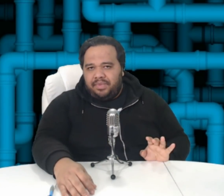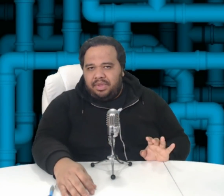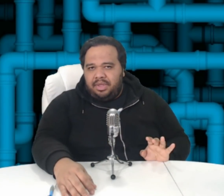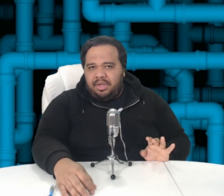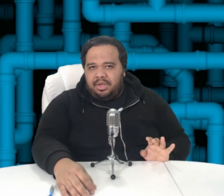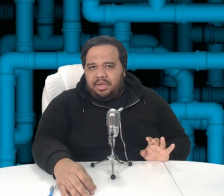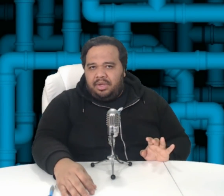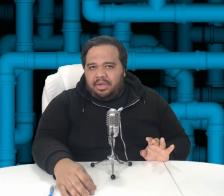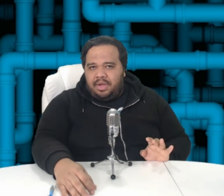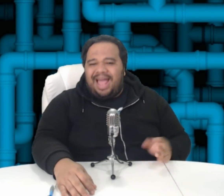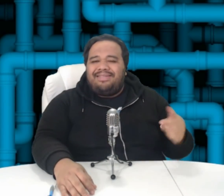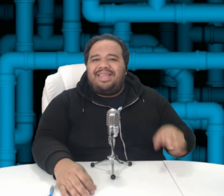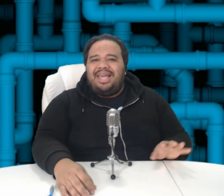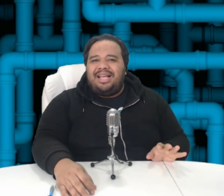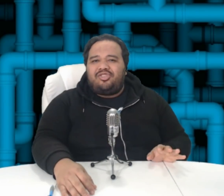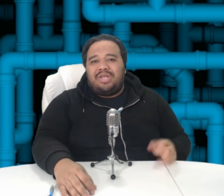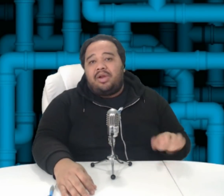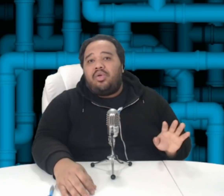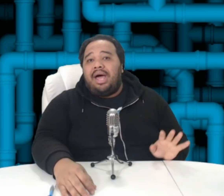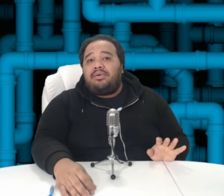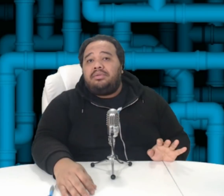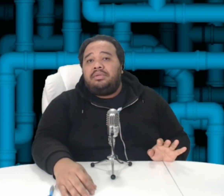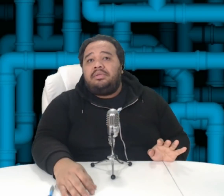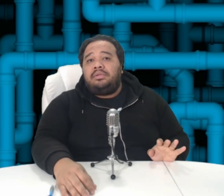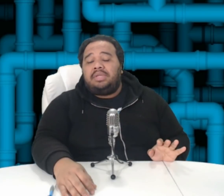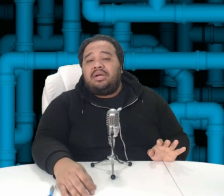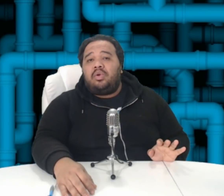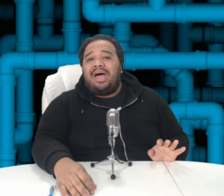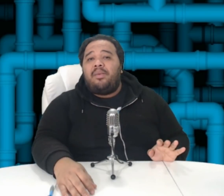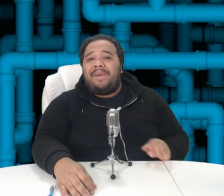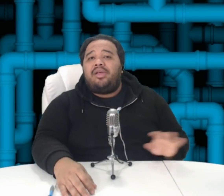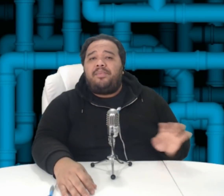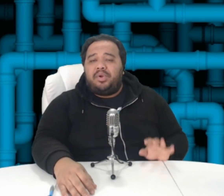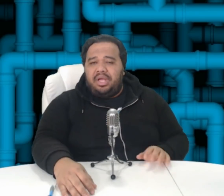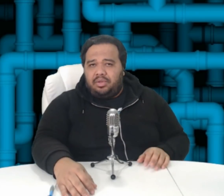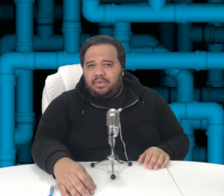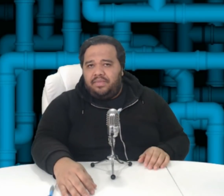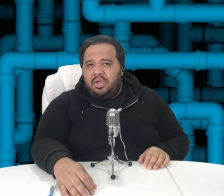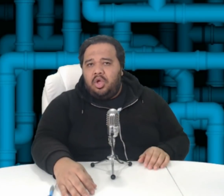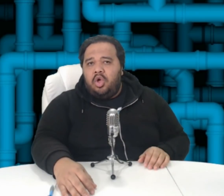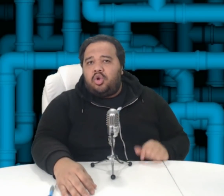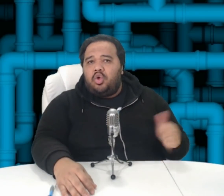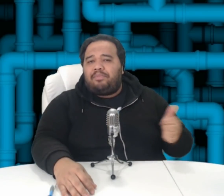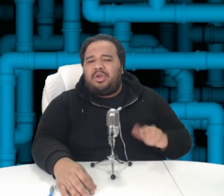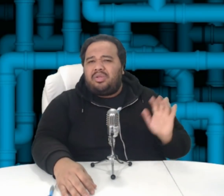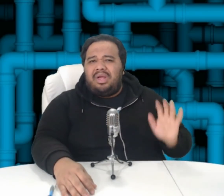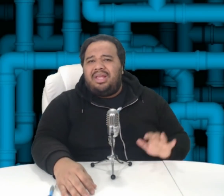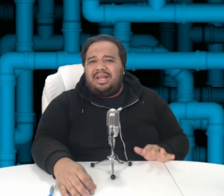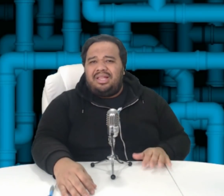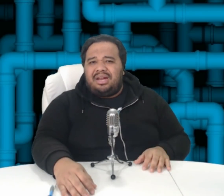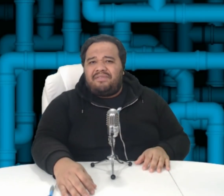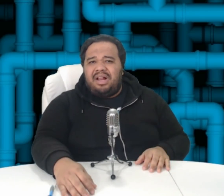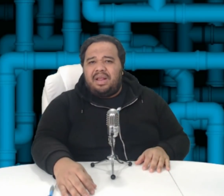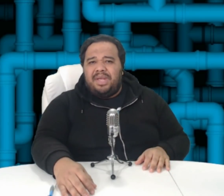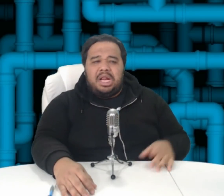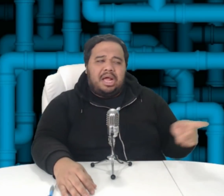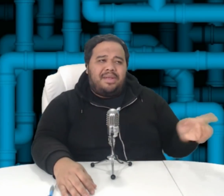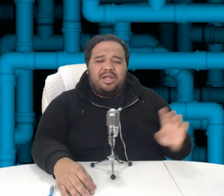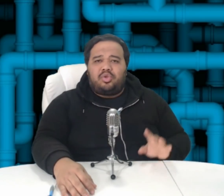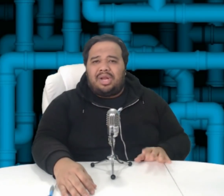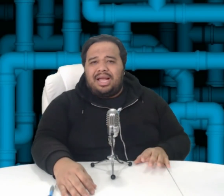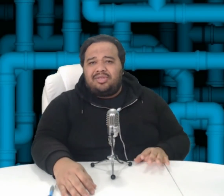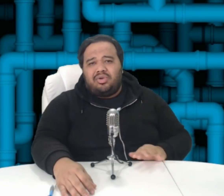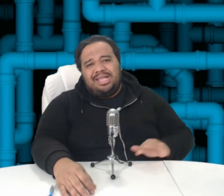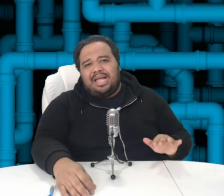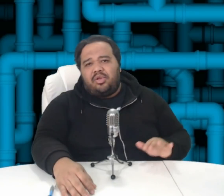prebendas. Antes de eso ya rodaron, o sea, rodaron varios proyectos. Rodó el proyecto de Rafael Ramírez, le